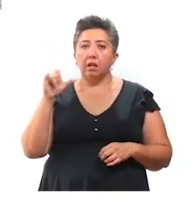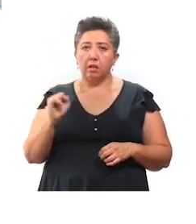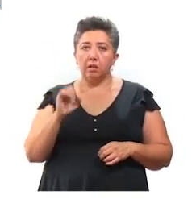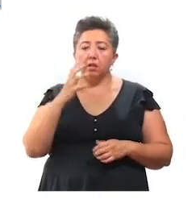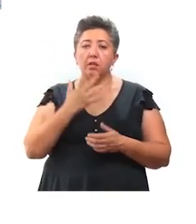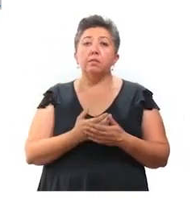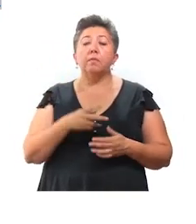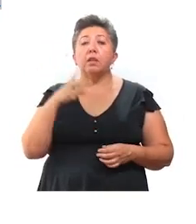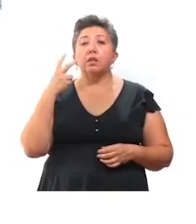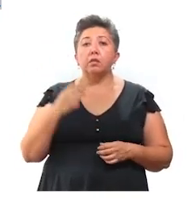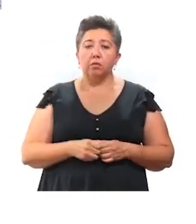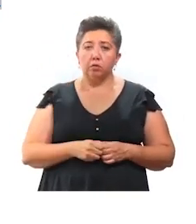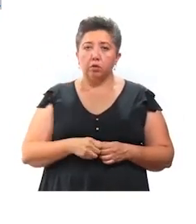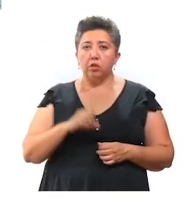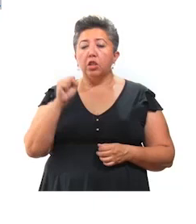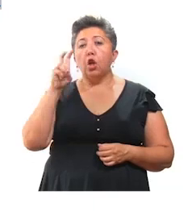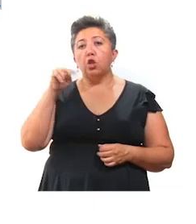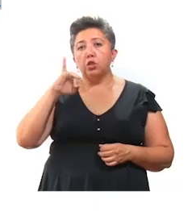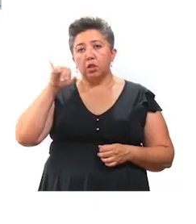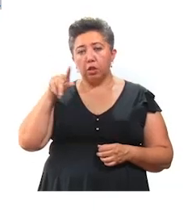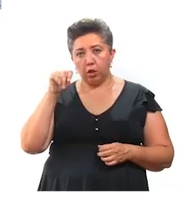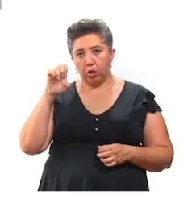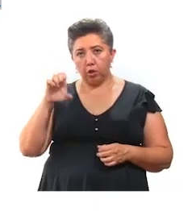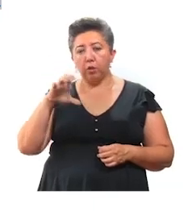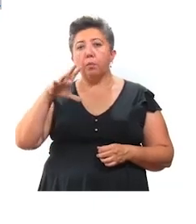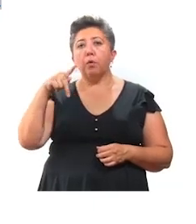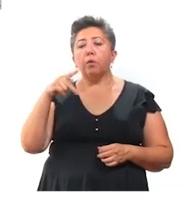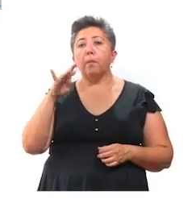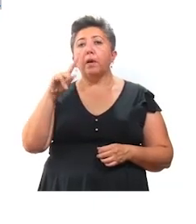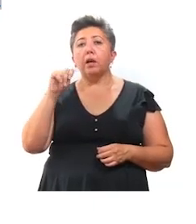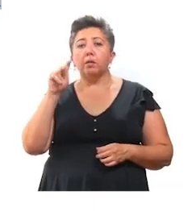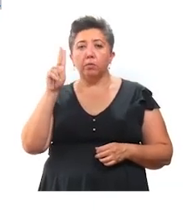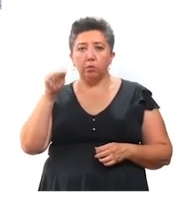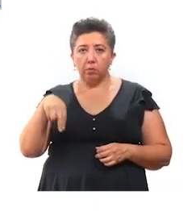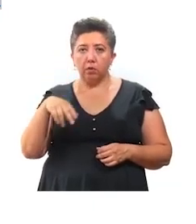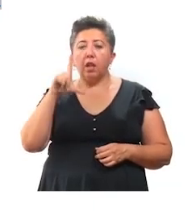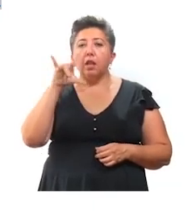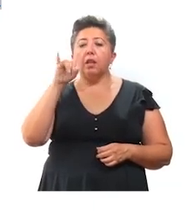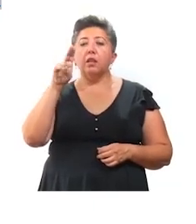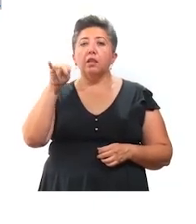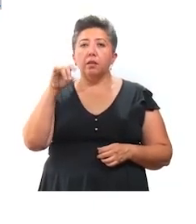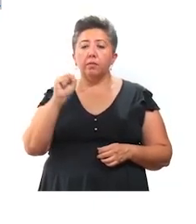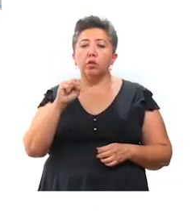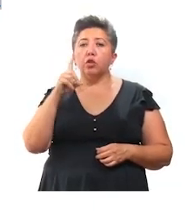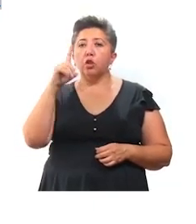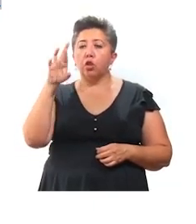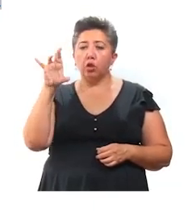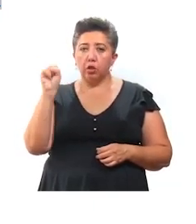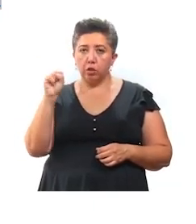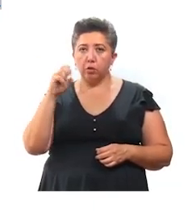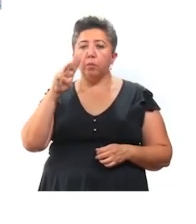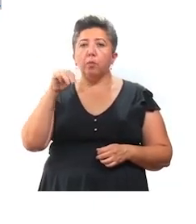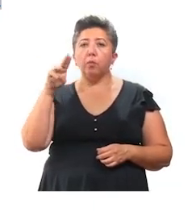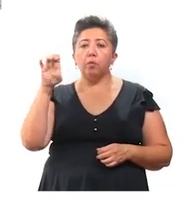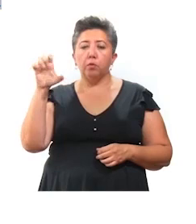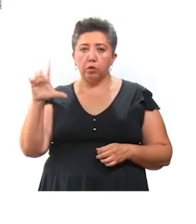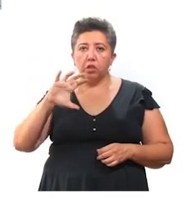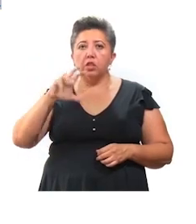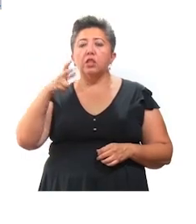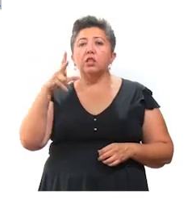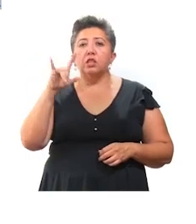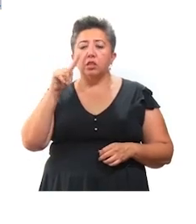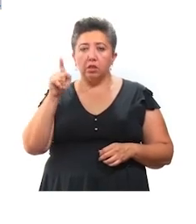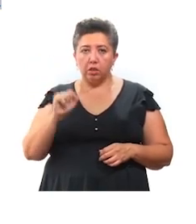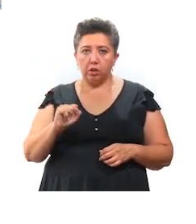y Esperanza 2, San José Tecó, Bojorques, Pacaptum, Lindavista, Dolores Otero, Mulzay, Chichén